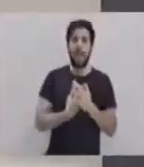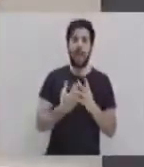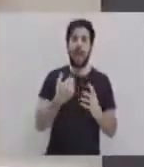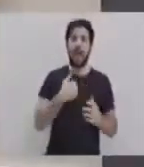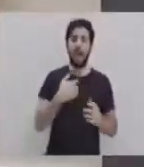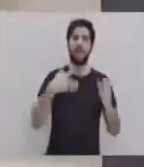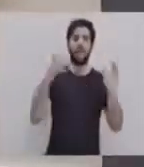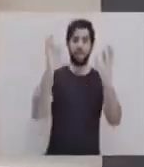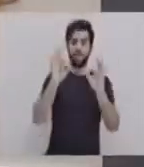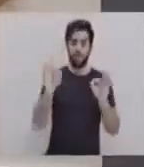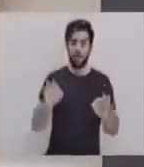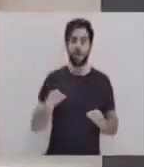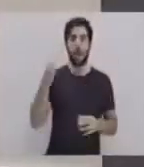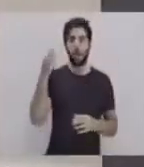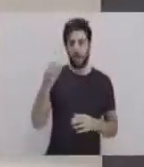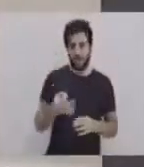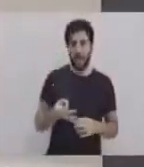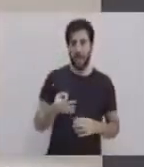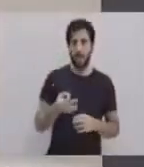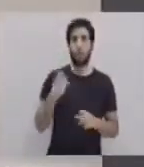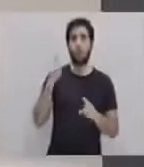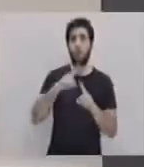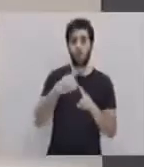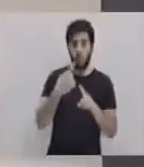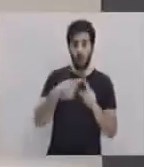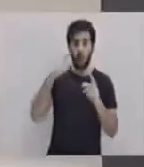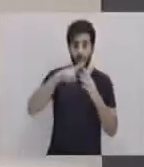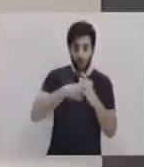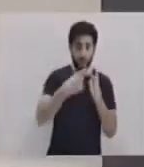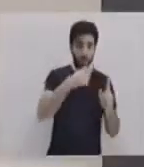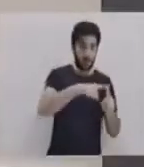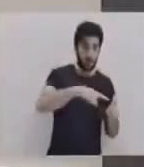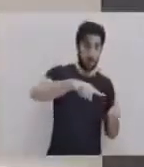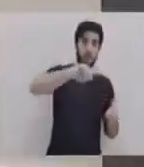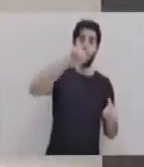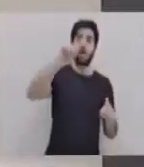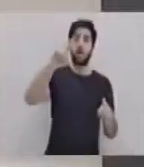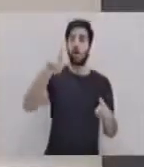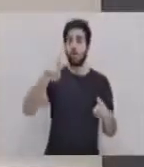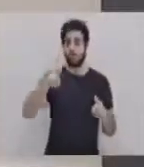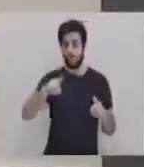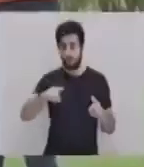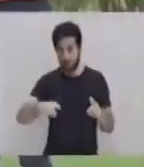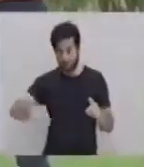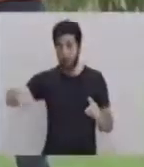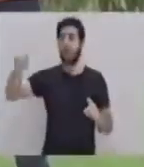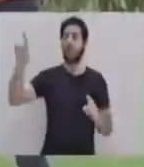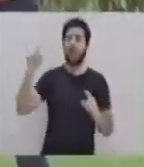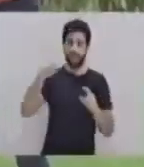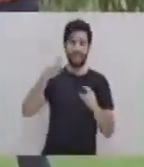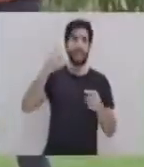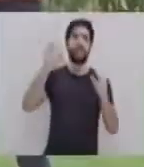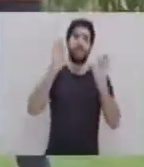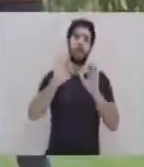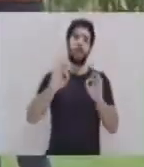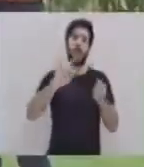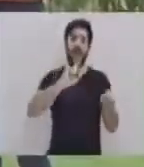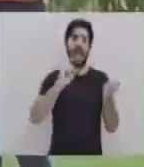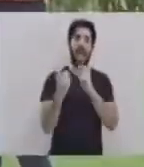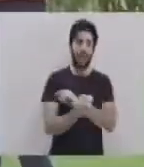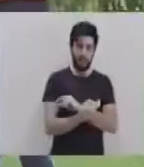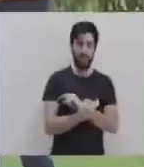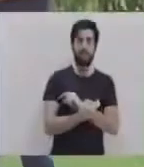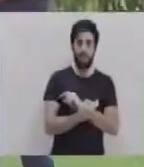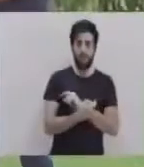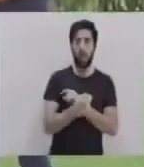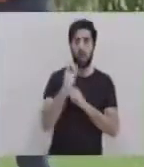descender, el punto clave donde cambia su forma original. Ese es el punto de inflexión. ¿Cómo lo vamos a encontrar? Podemos decir